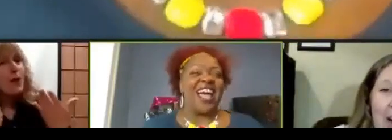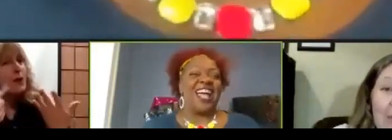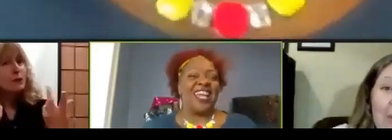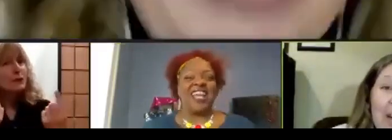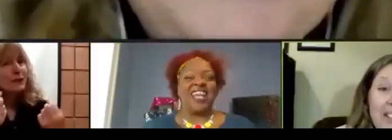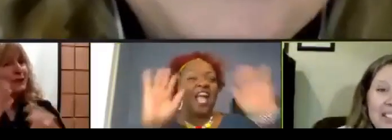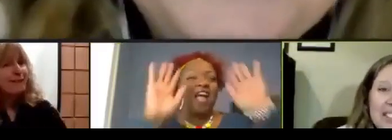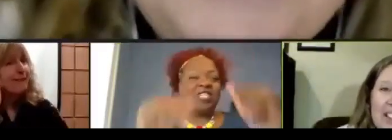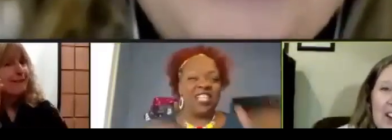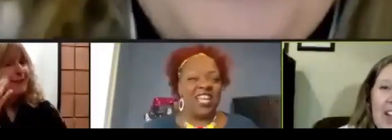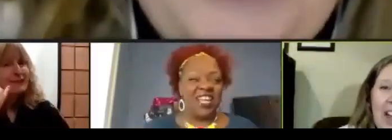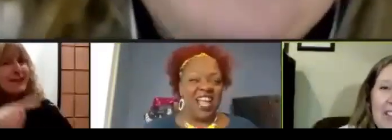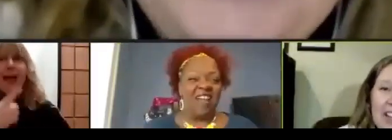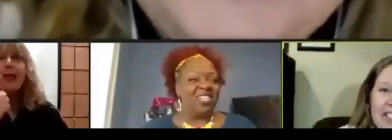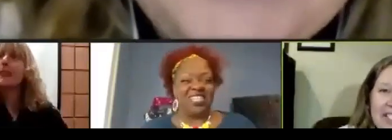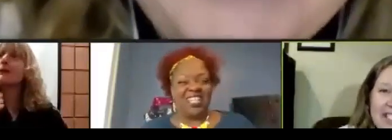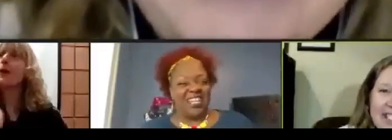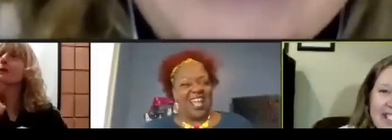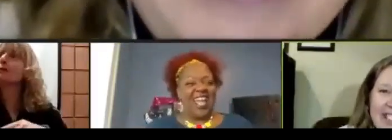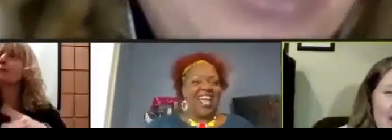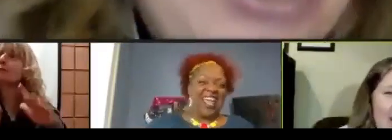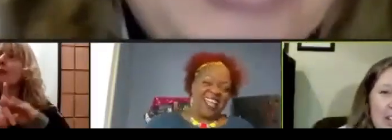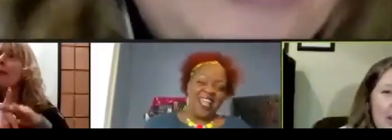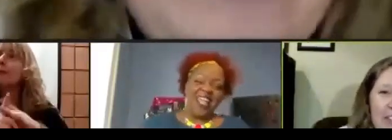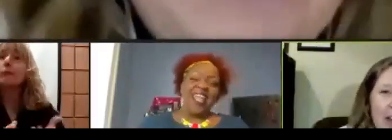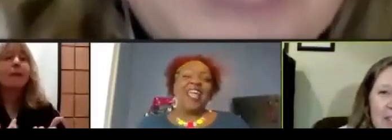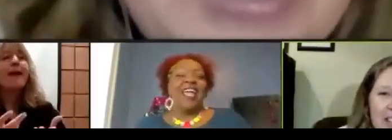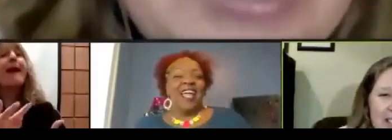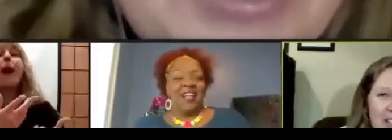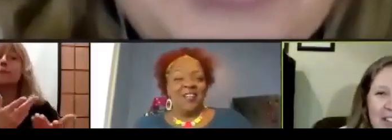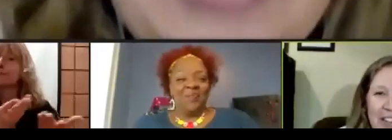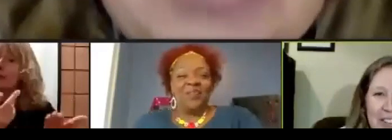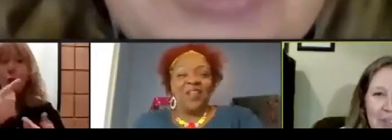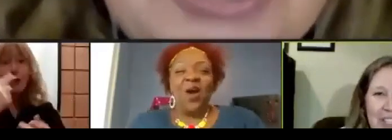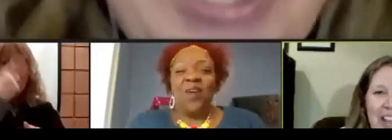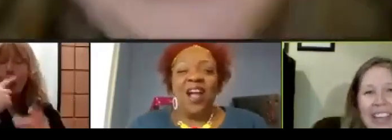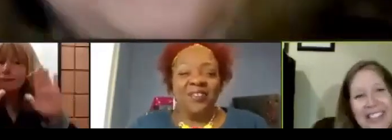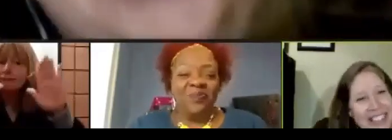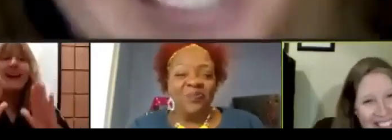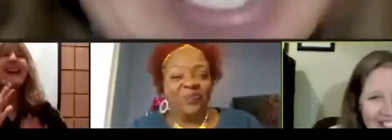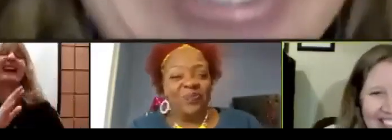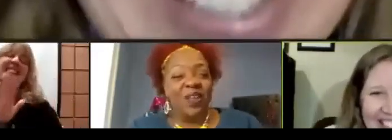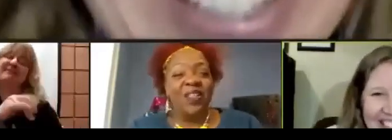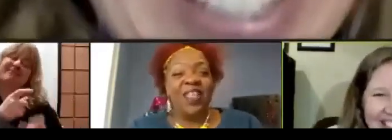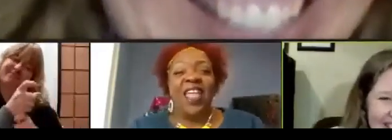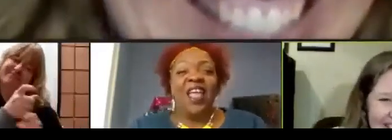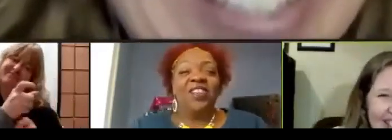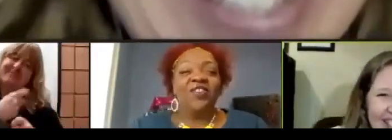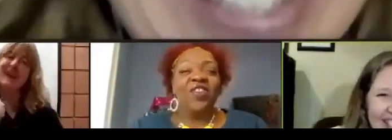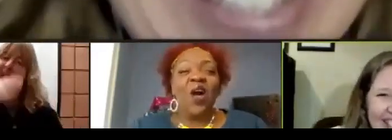y cosas que ocupamos ahorita ya que estamos trabajando en este pandemia señorita fer